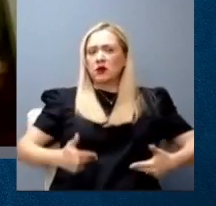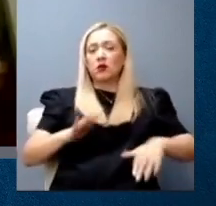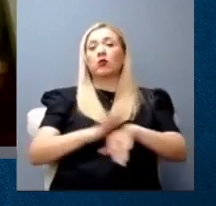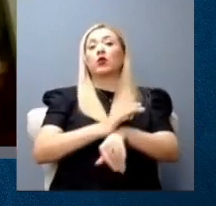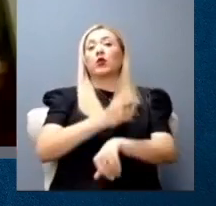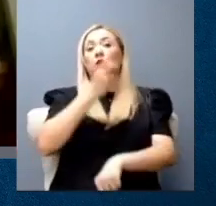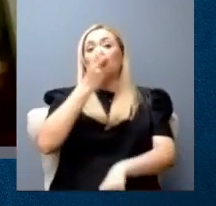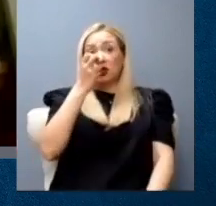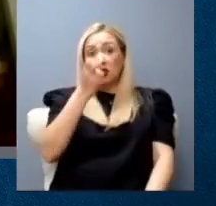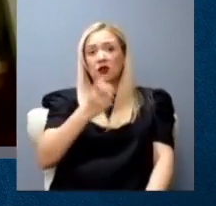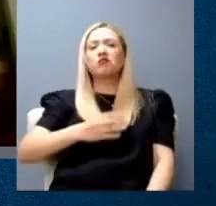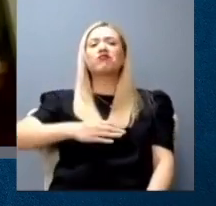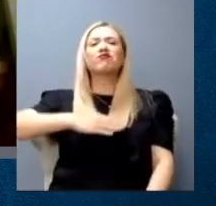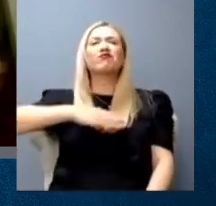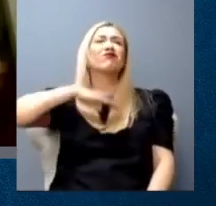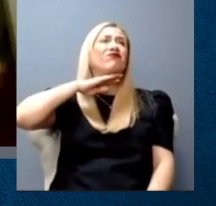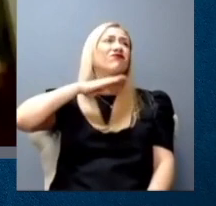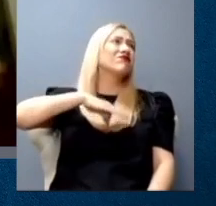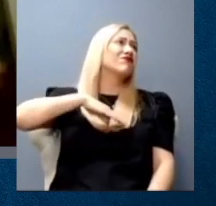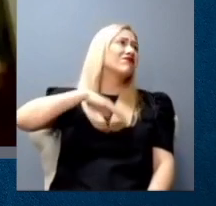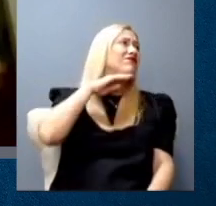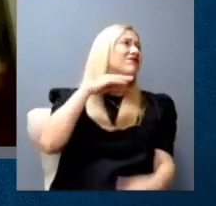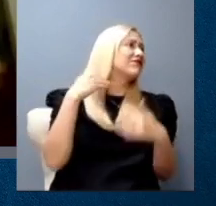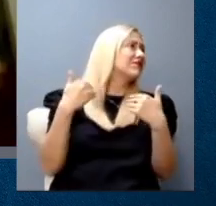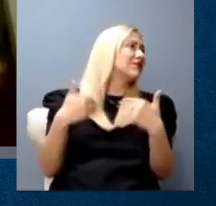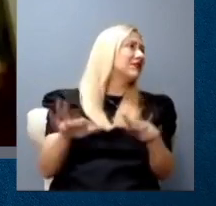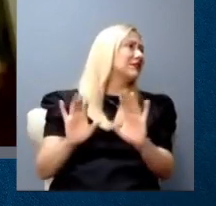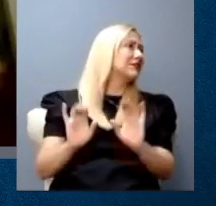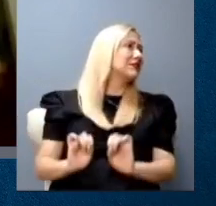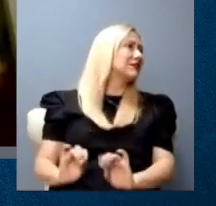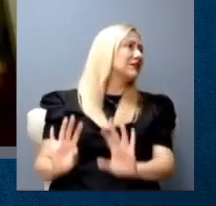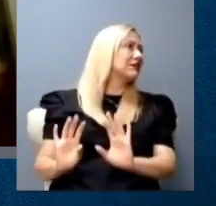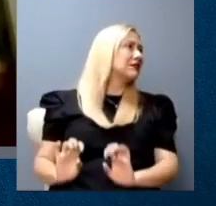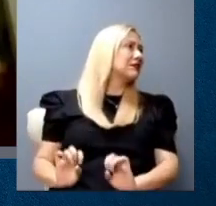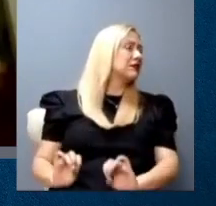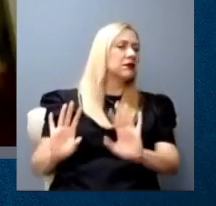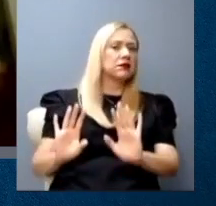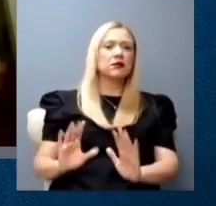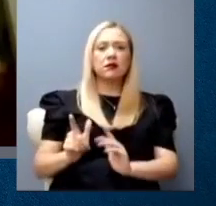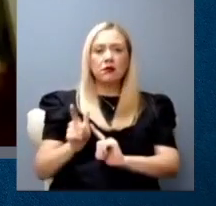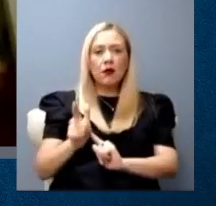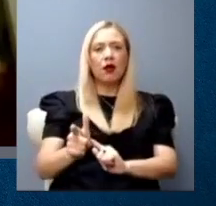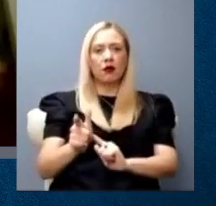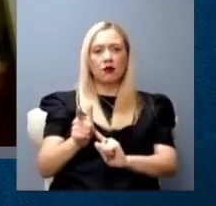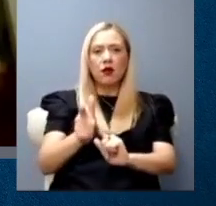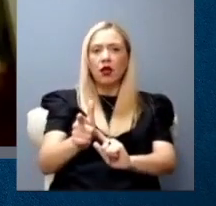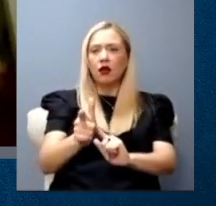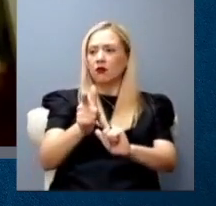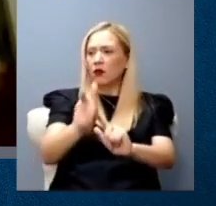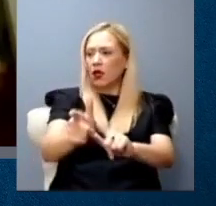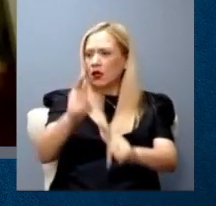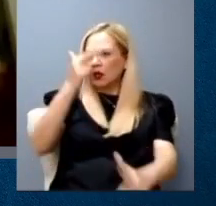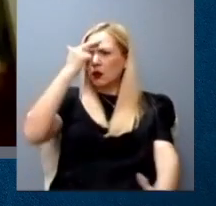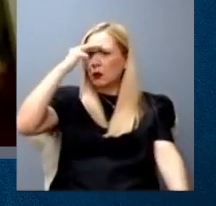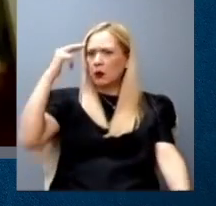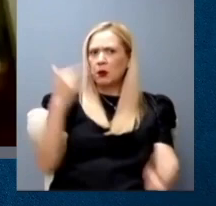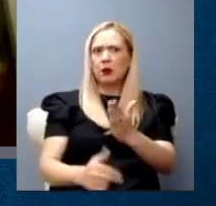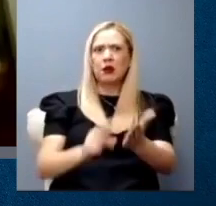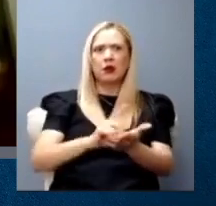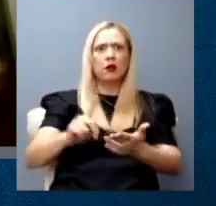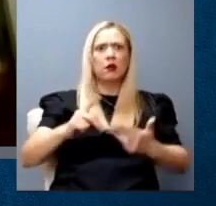de impunidad en las violaciones de los derechos humanos que sigue registrando México y que han sido